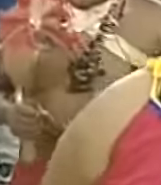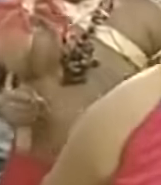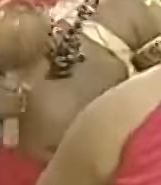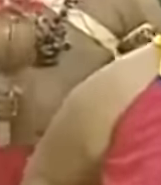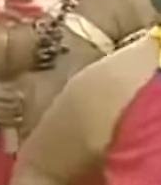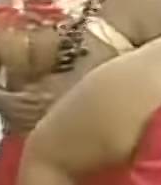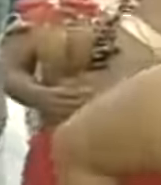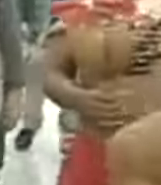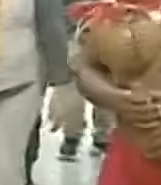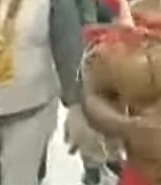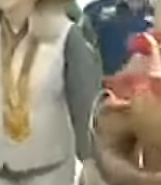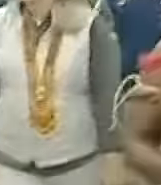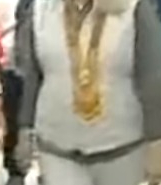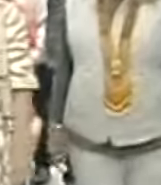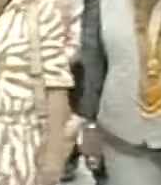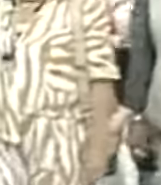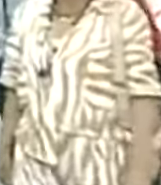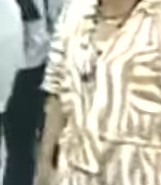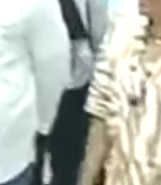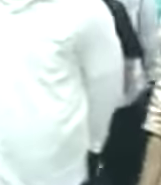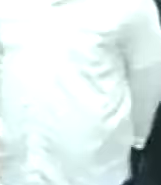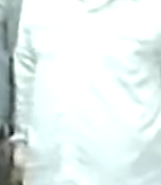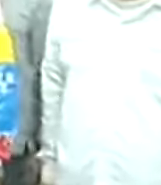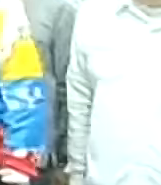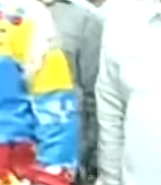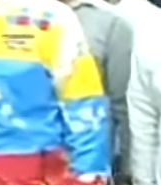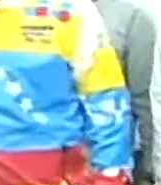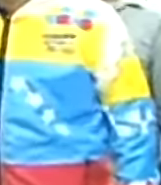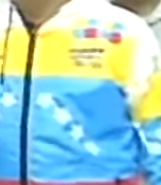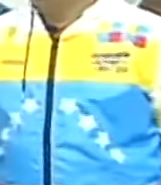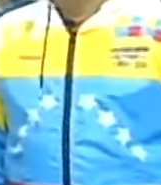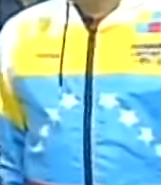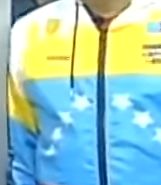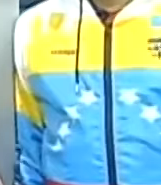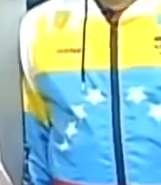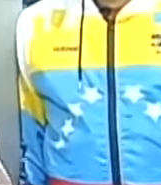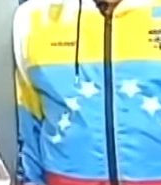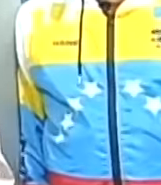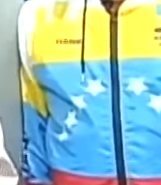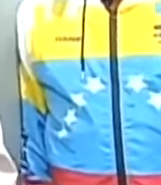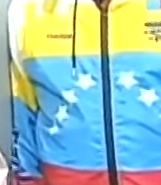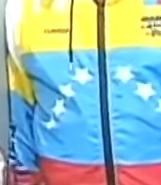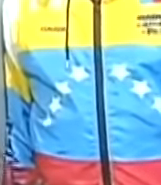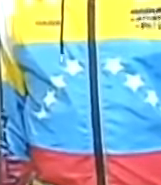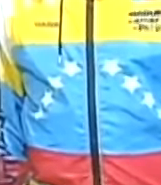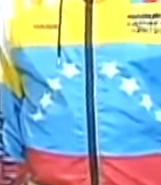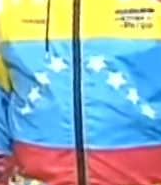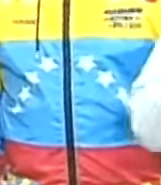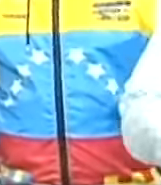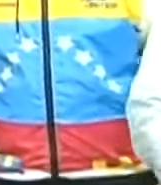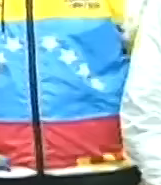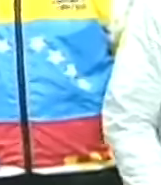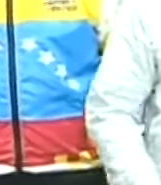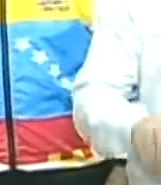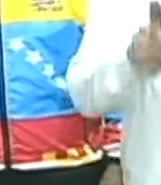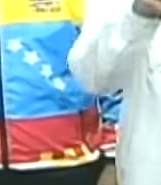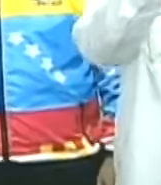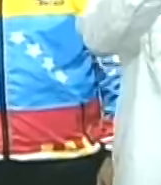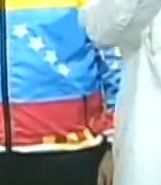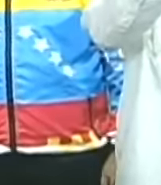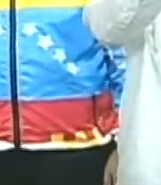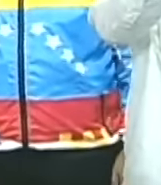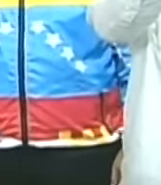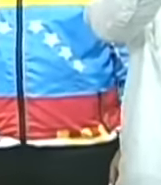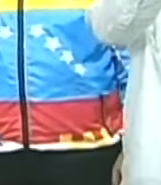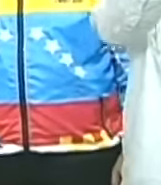acá en el estado Delta Amacuro. Una universidad que fue fundada el 5 de octubre del año 2005.